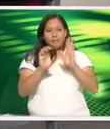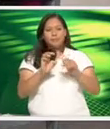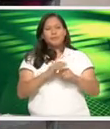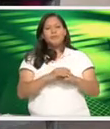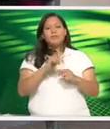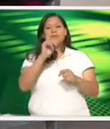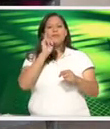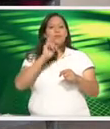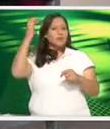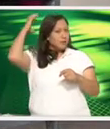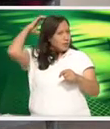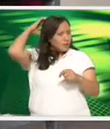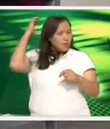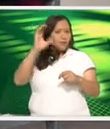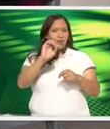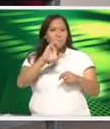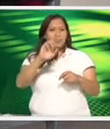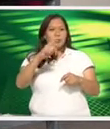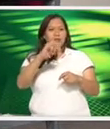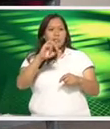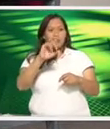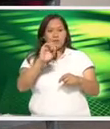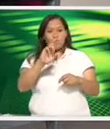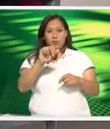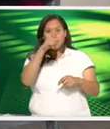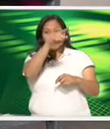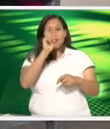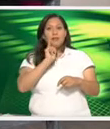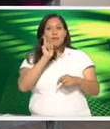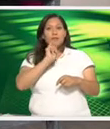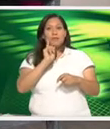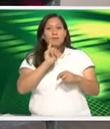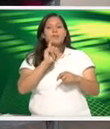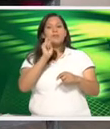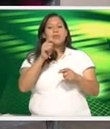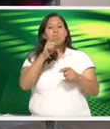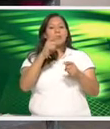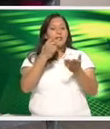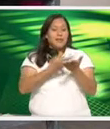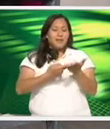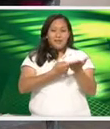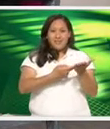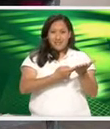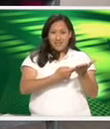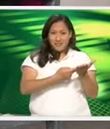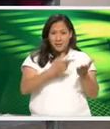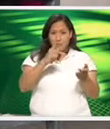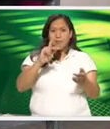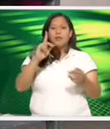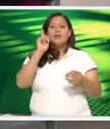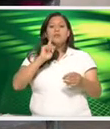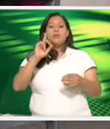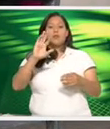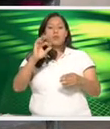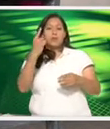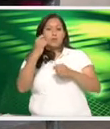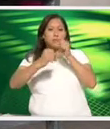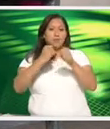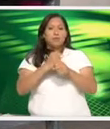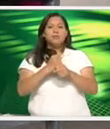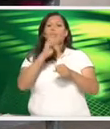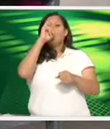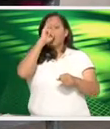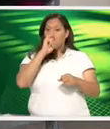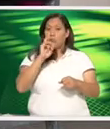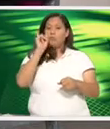también la corregidora en la escenografía, esa corregidora es la típica que nos dibujaron, pero era una mujer de 41 años muy atractiva, hay que